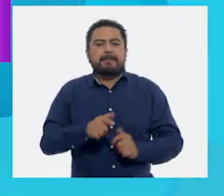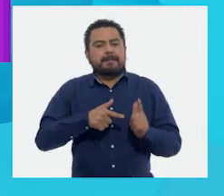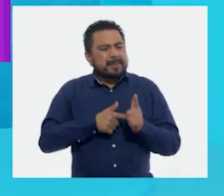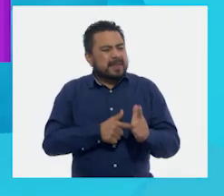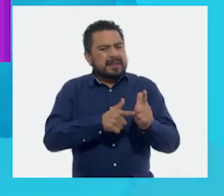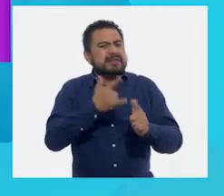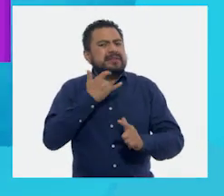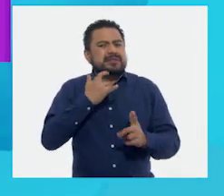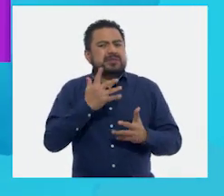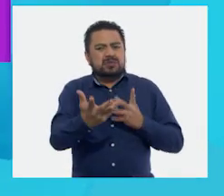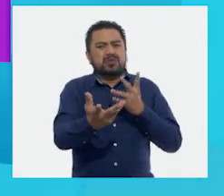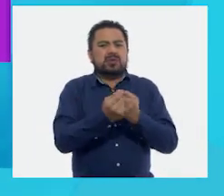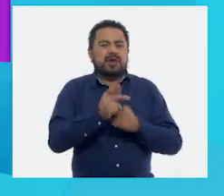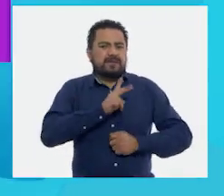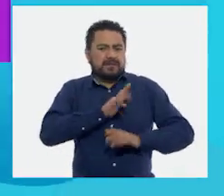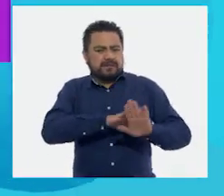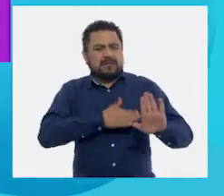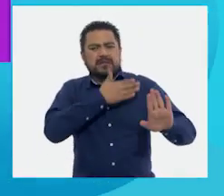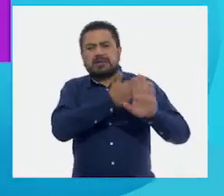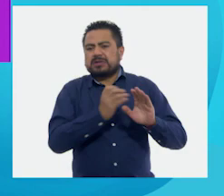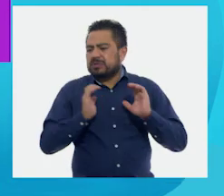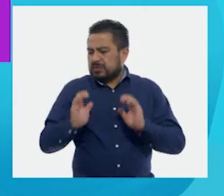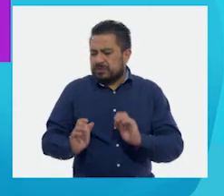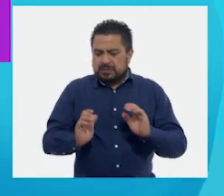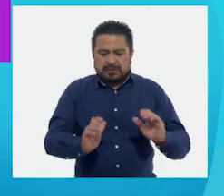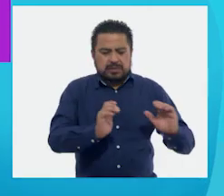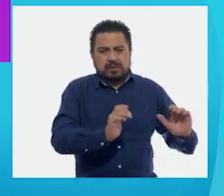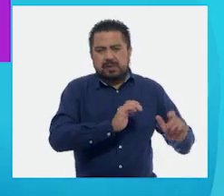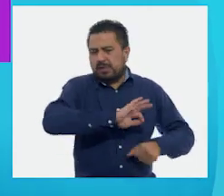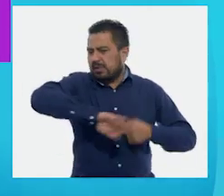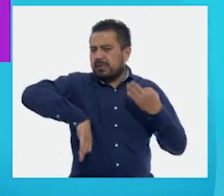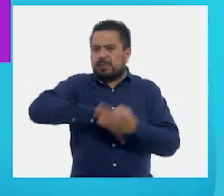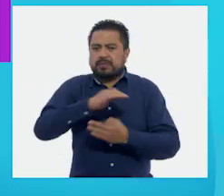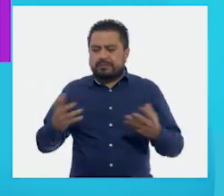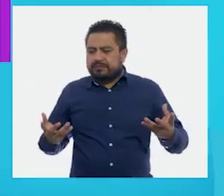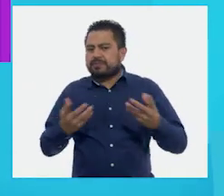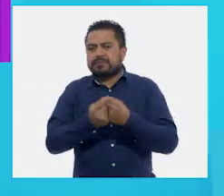Sigamos luchando juntos contra este virus, cuidándonos los unos a los otros.